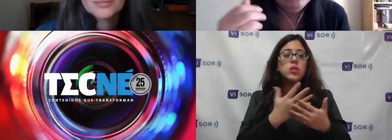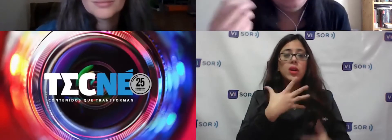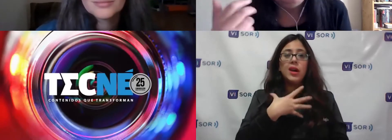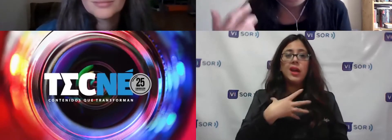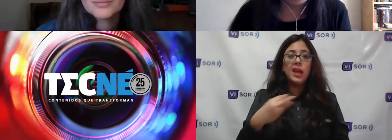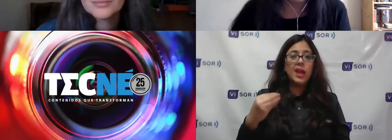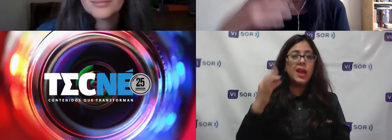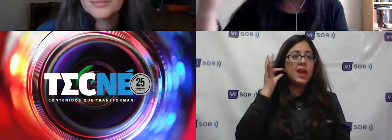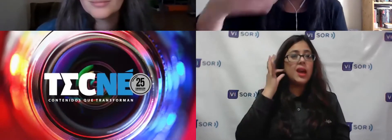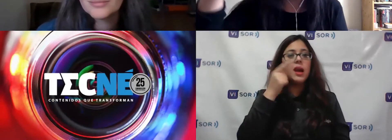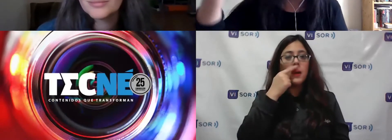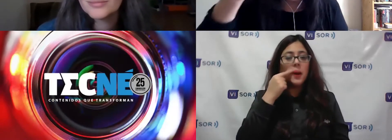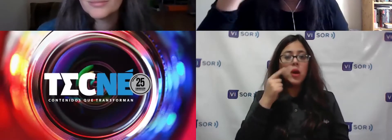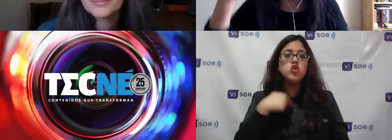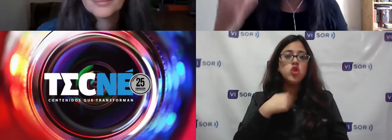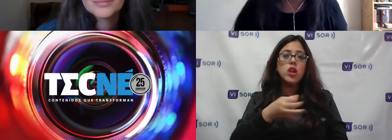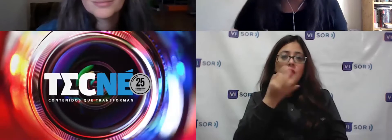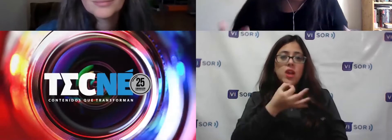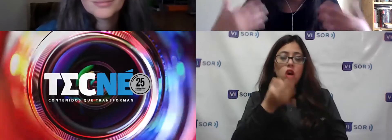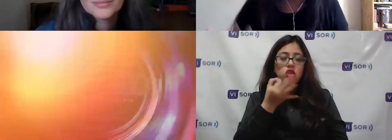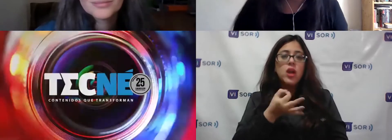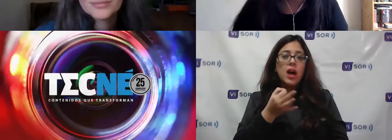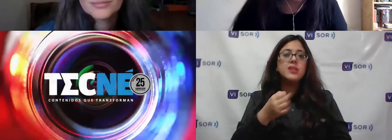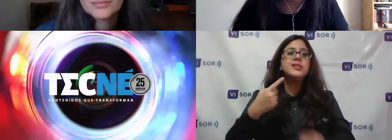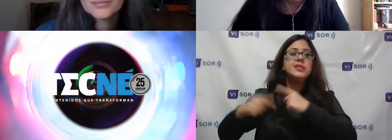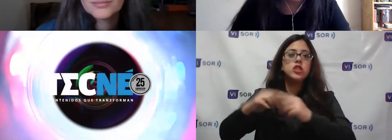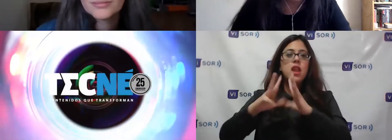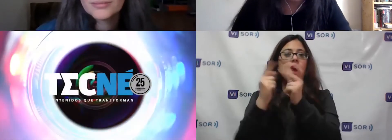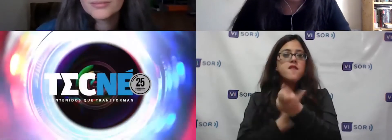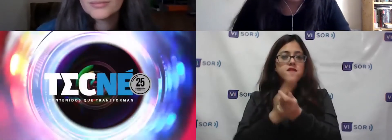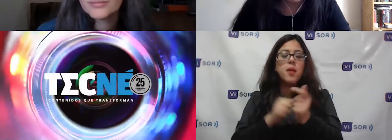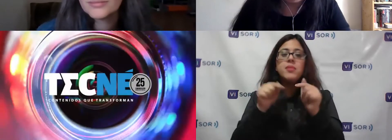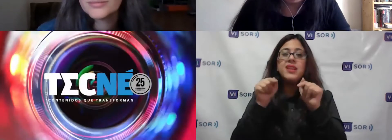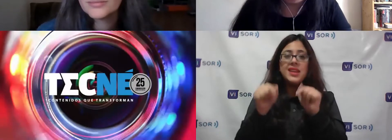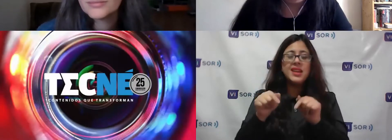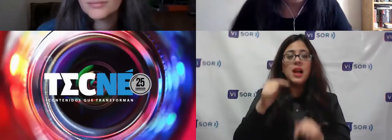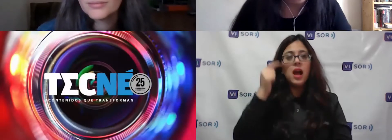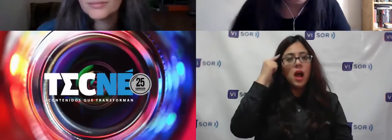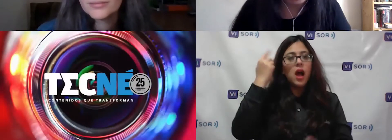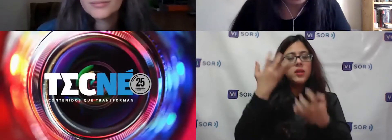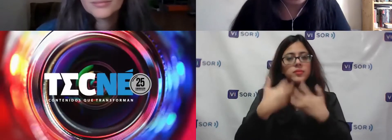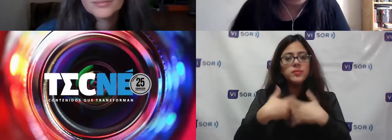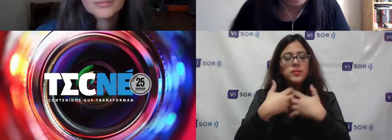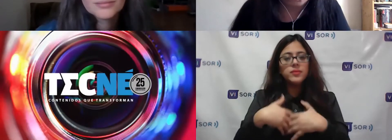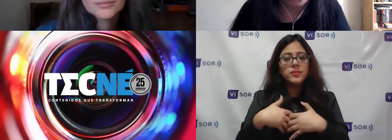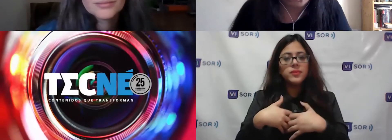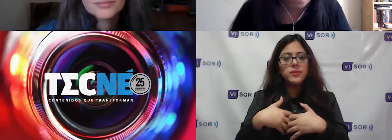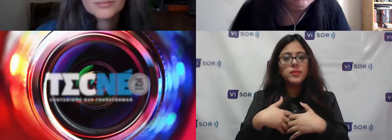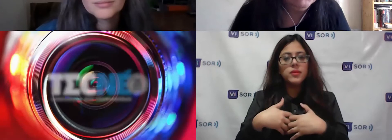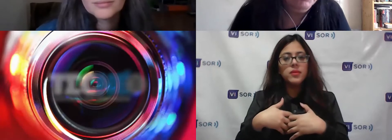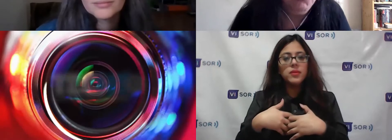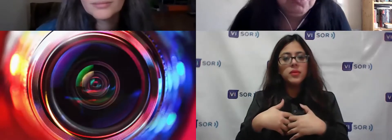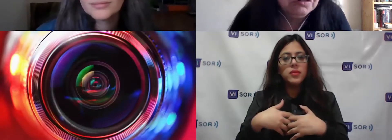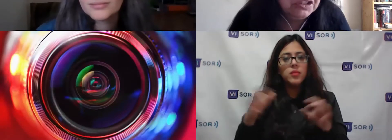dije le contaré la historia familiar y claro y ese pensamiento me di cuenta que más allá de saber dónde